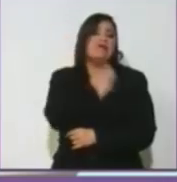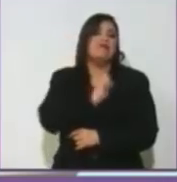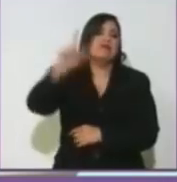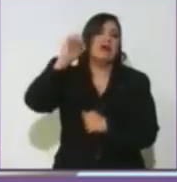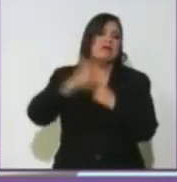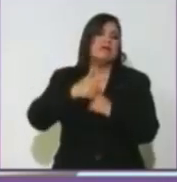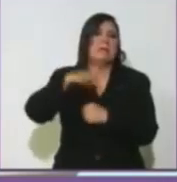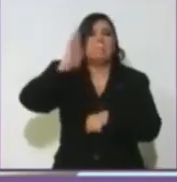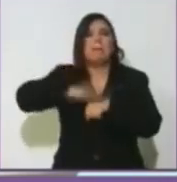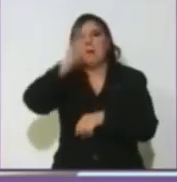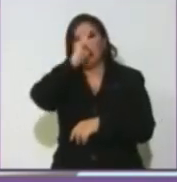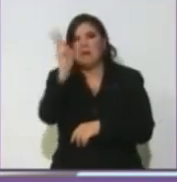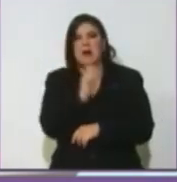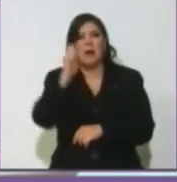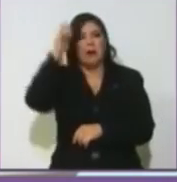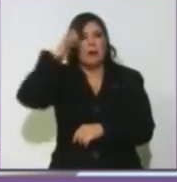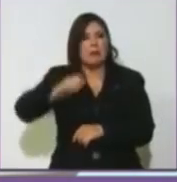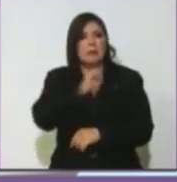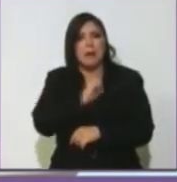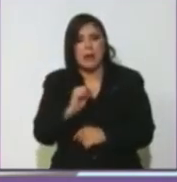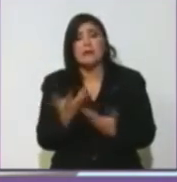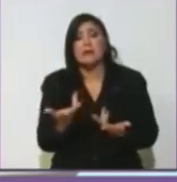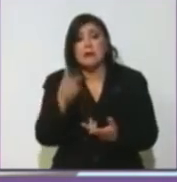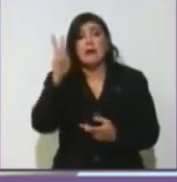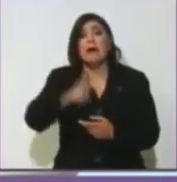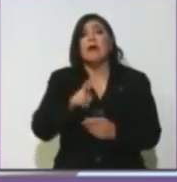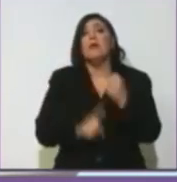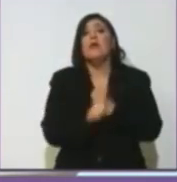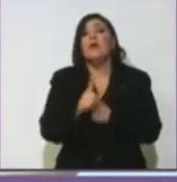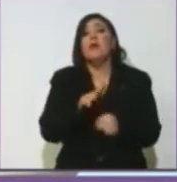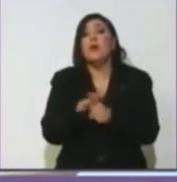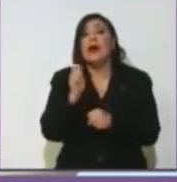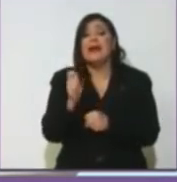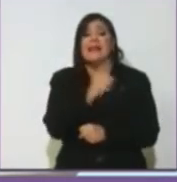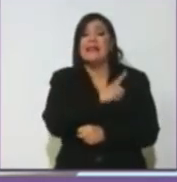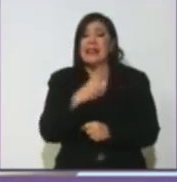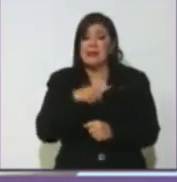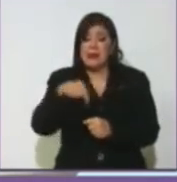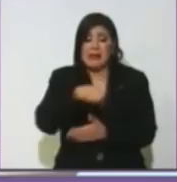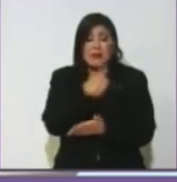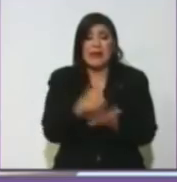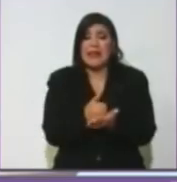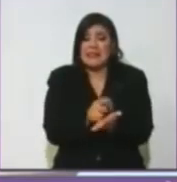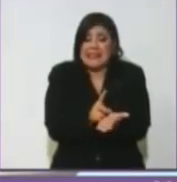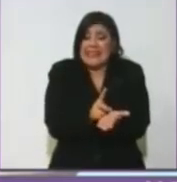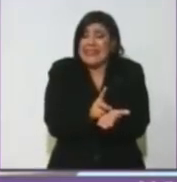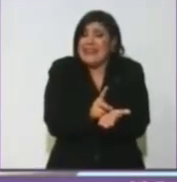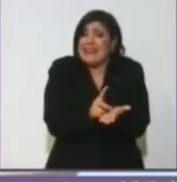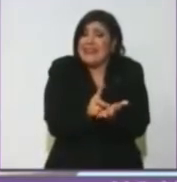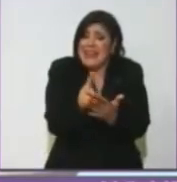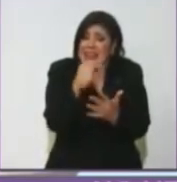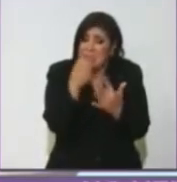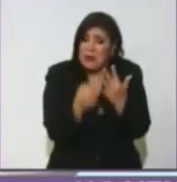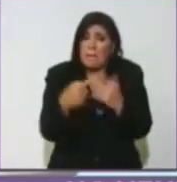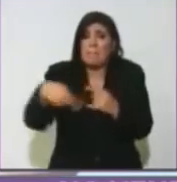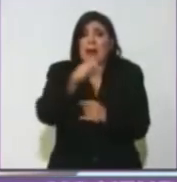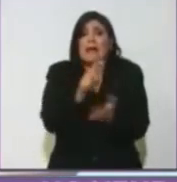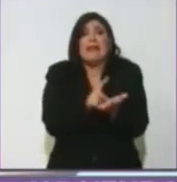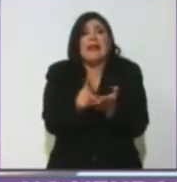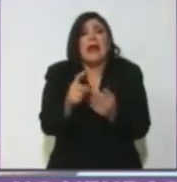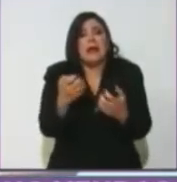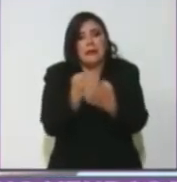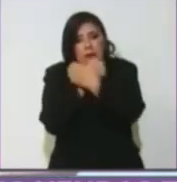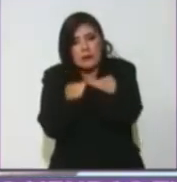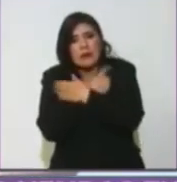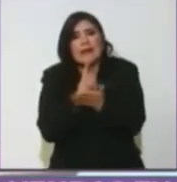el problema central es generar una ciudad de derechos que los jóvenes tengan acceso a la educación a la